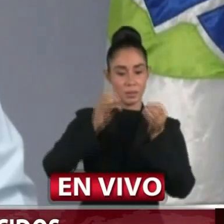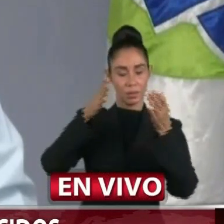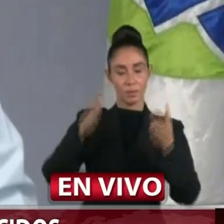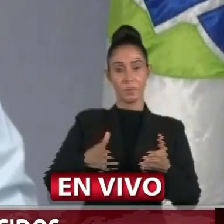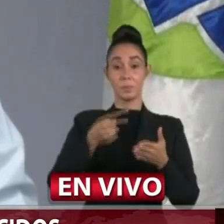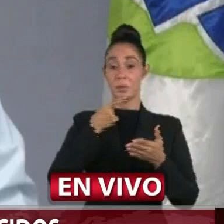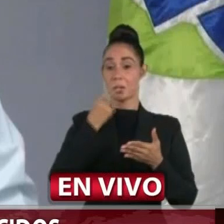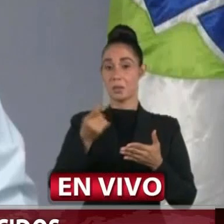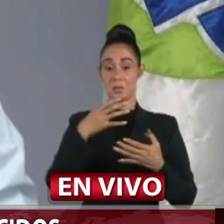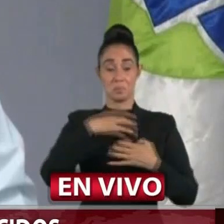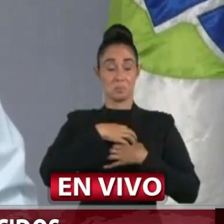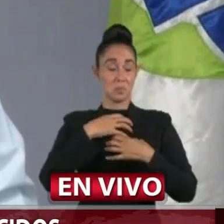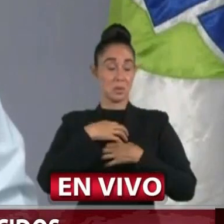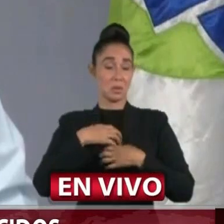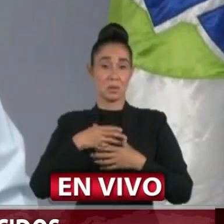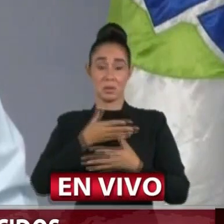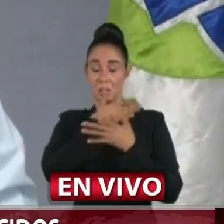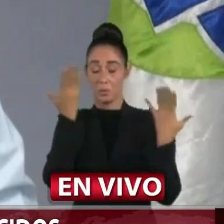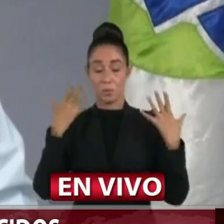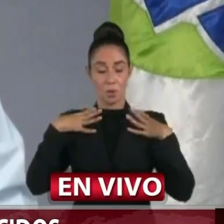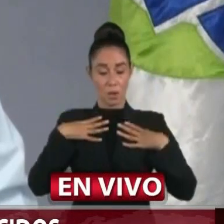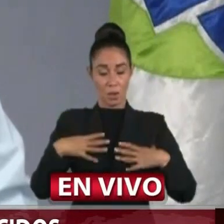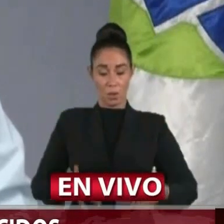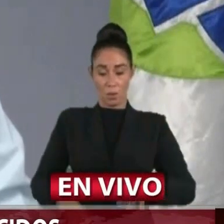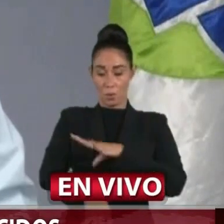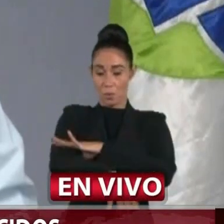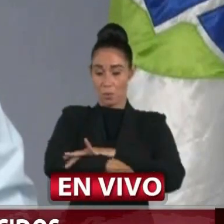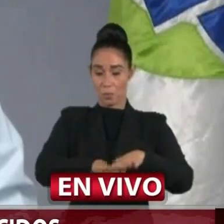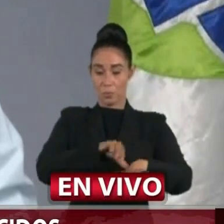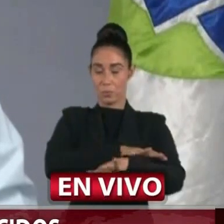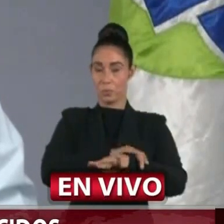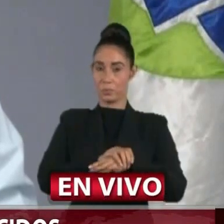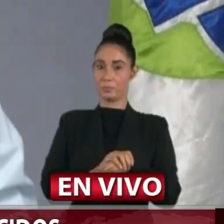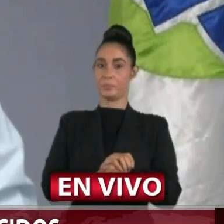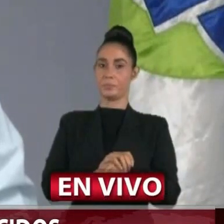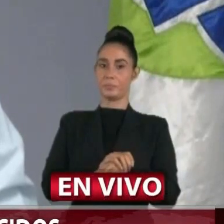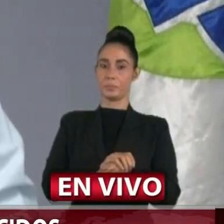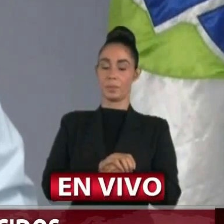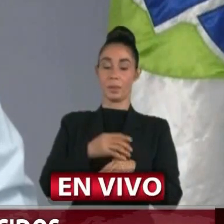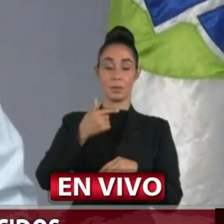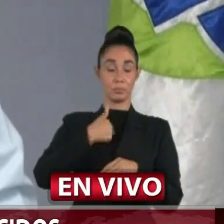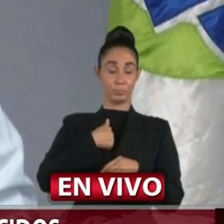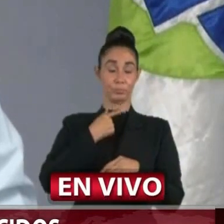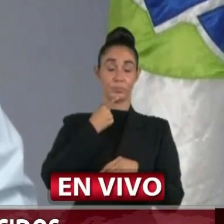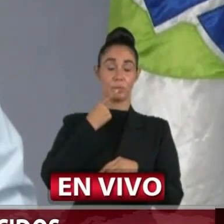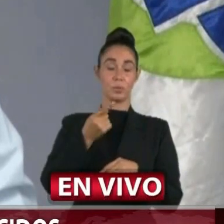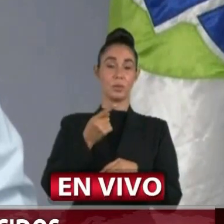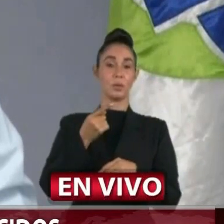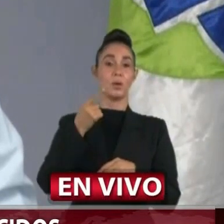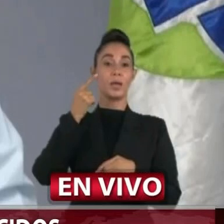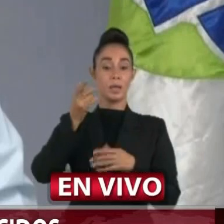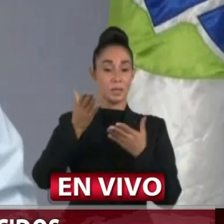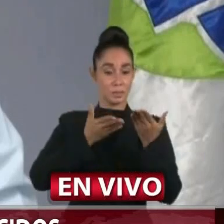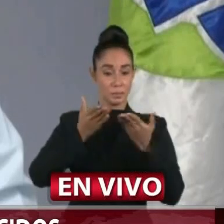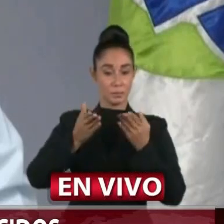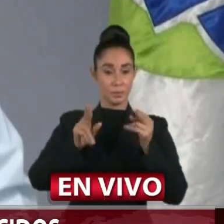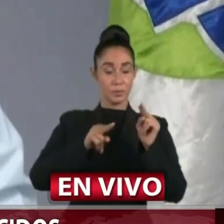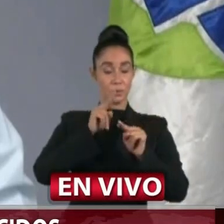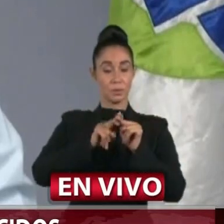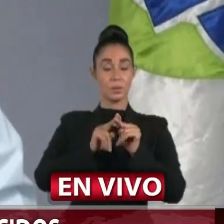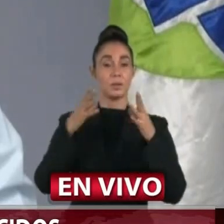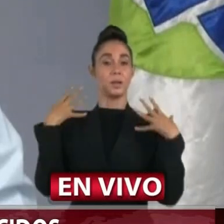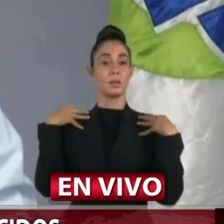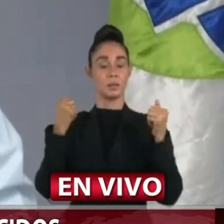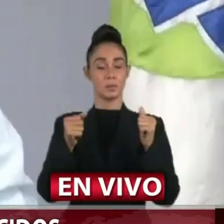sentido y creo que el Servicio Nacional de Salud está dando las provisiones de lugar a las